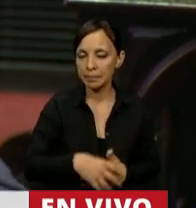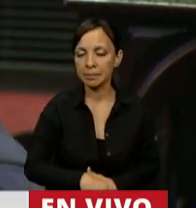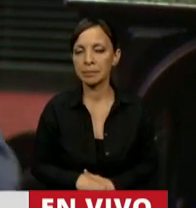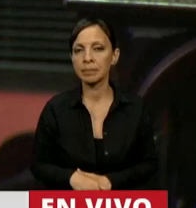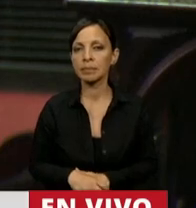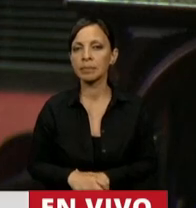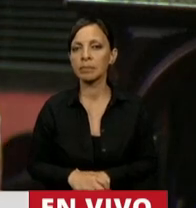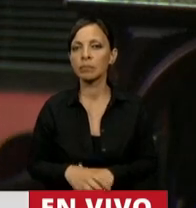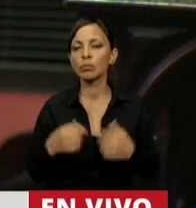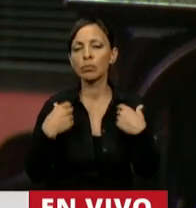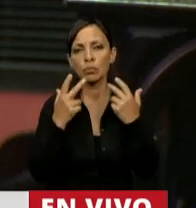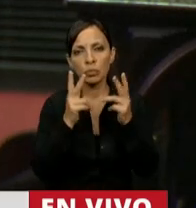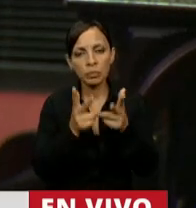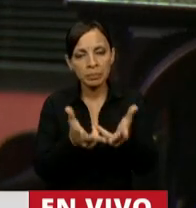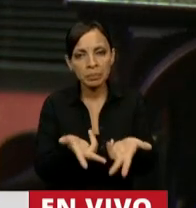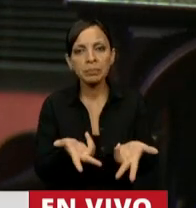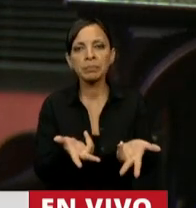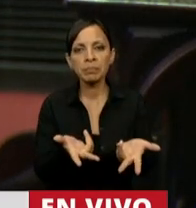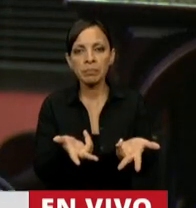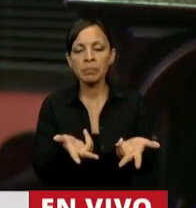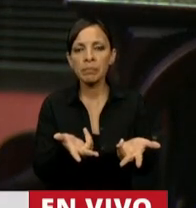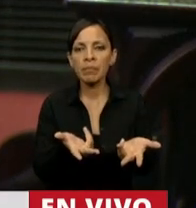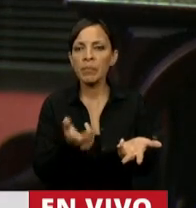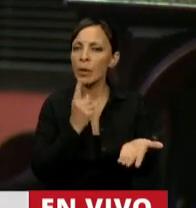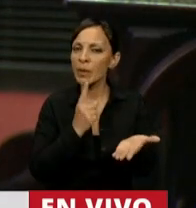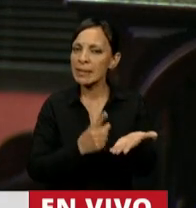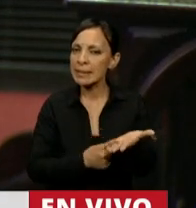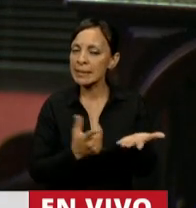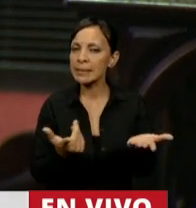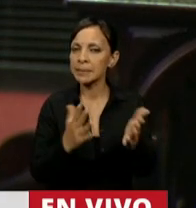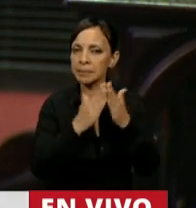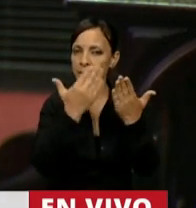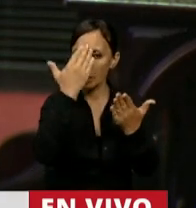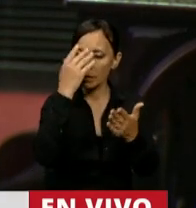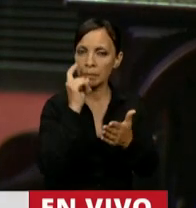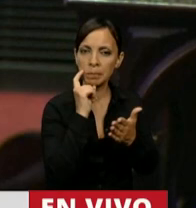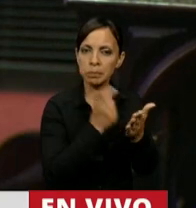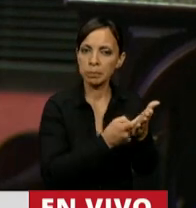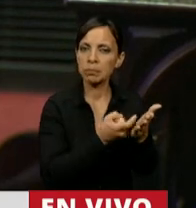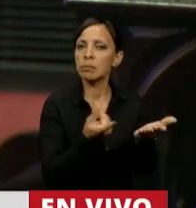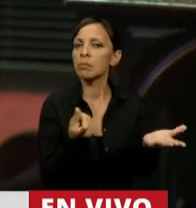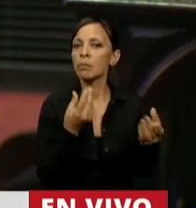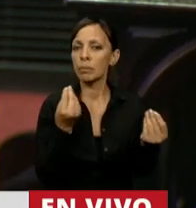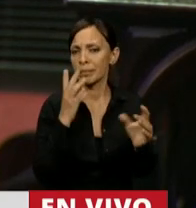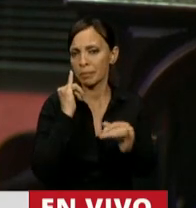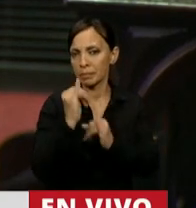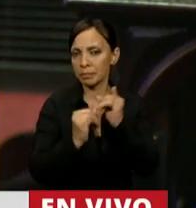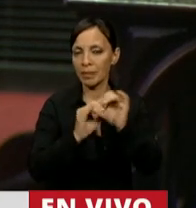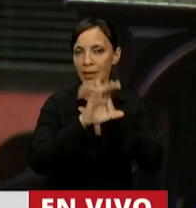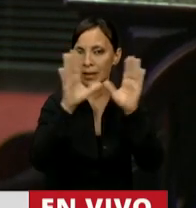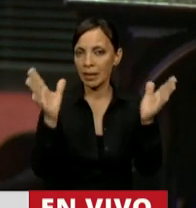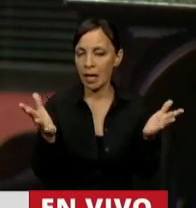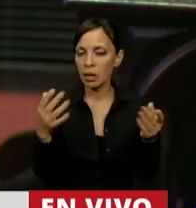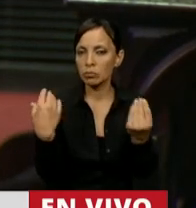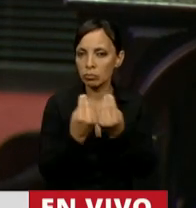Y le digo que, presidente, que es una medida inconstitucional porque está claro, lo han dicho también varios